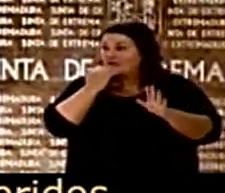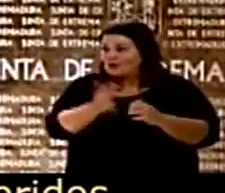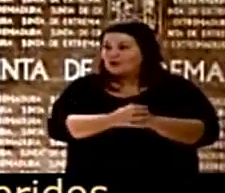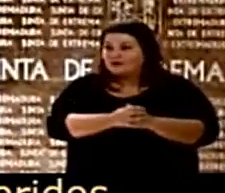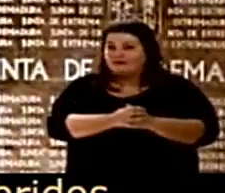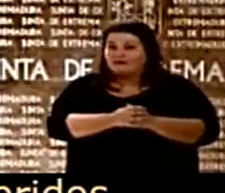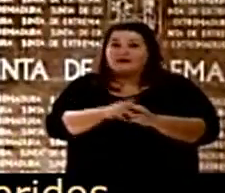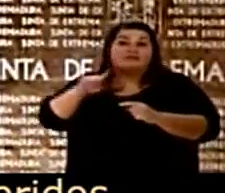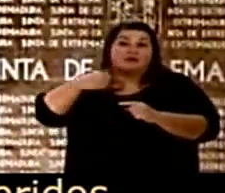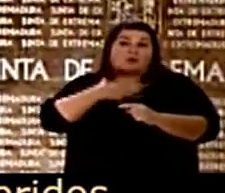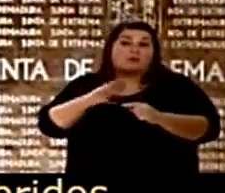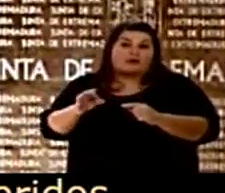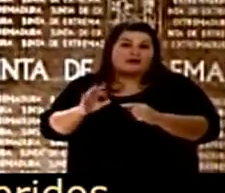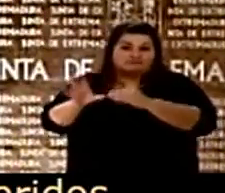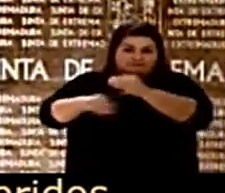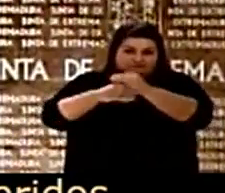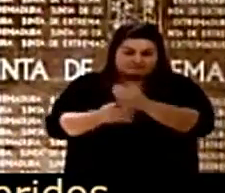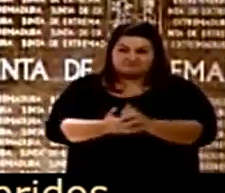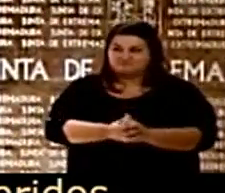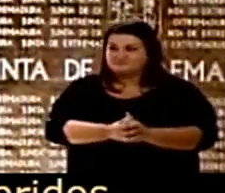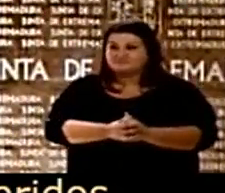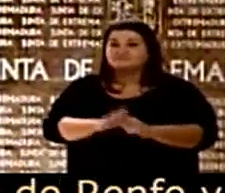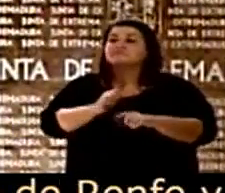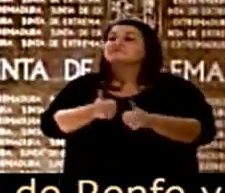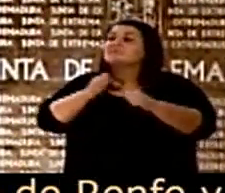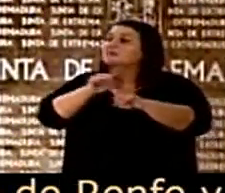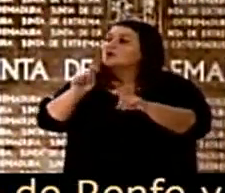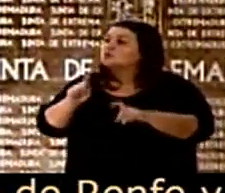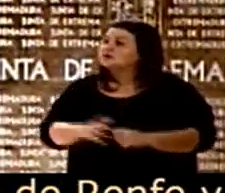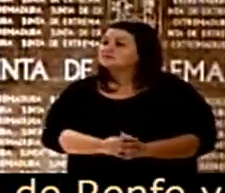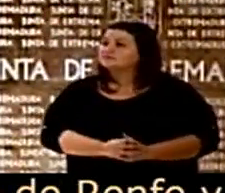Luego la concretamos. Lo que él ha manifestado. ¿Más preguntas?